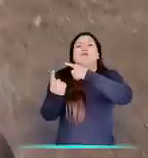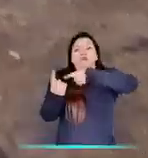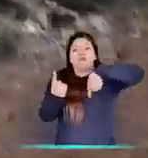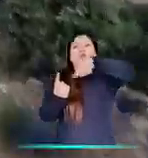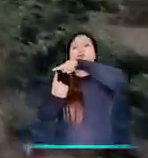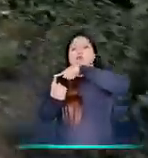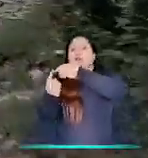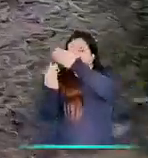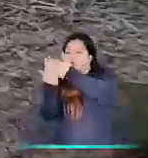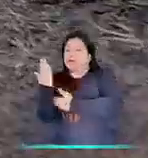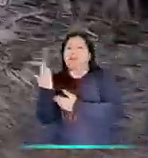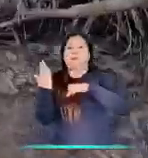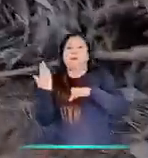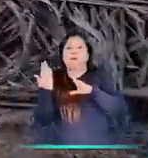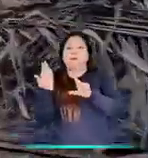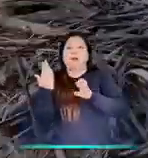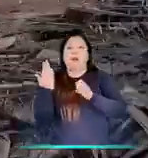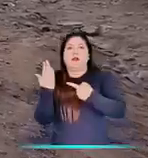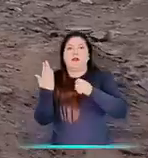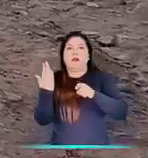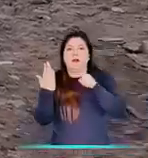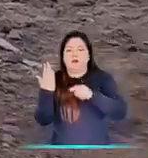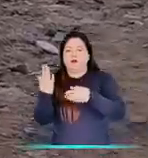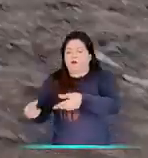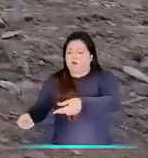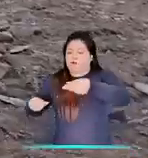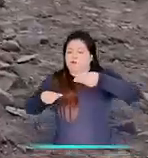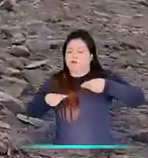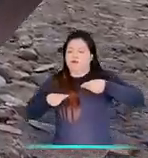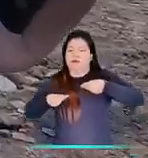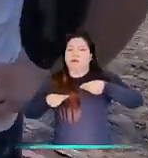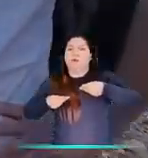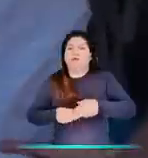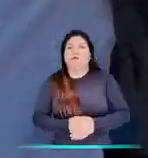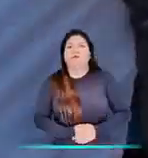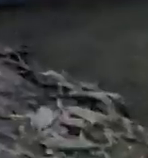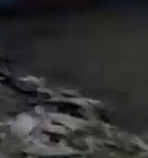Está acá llegando los delegados con los pliegos.